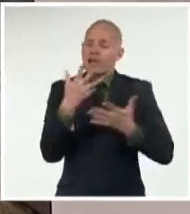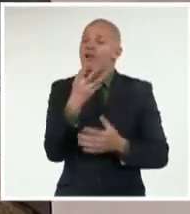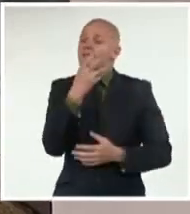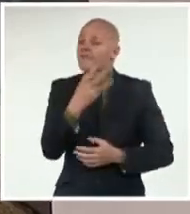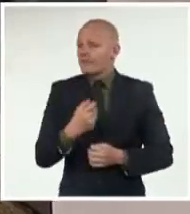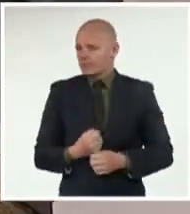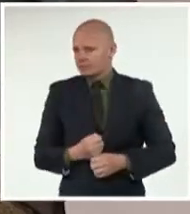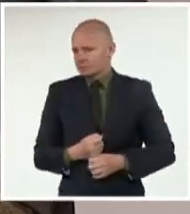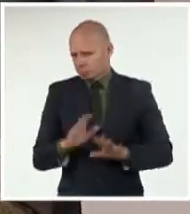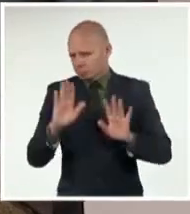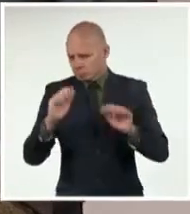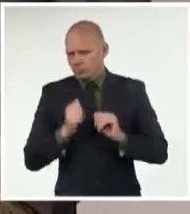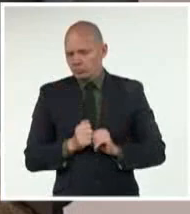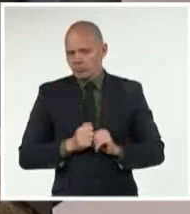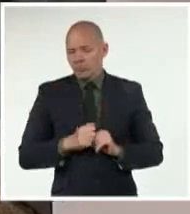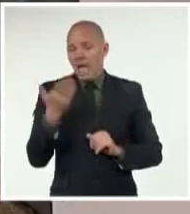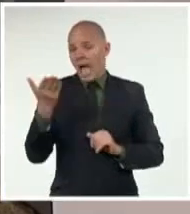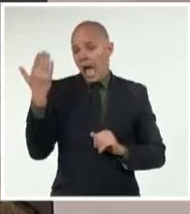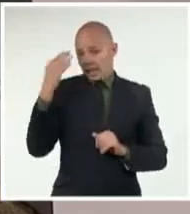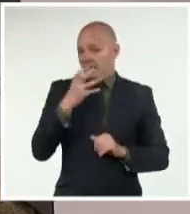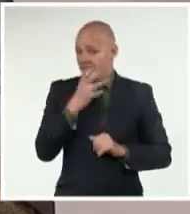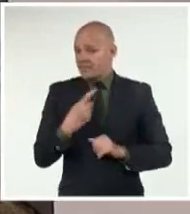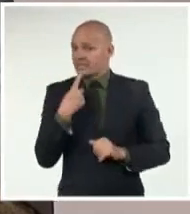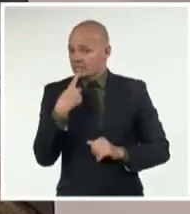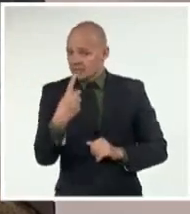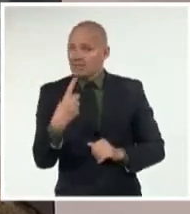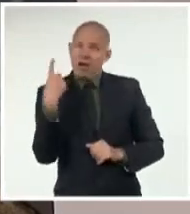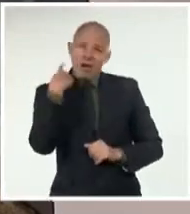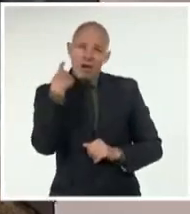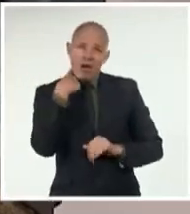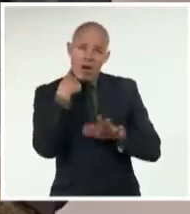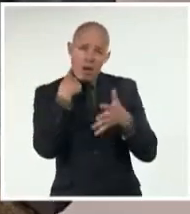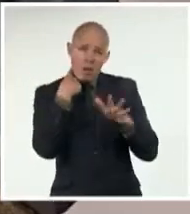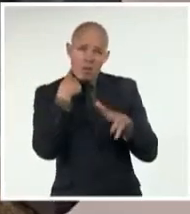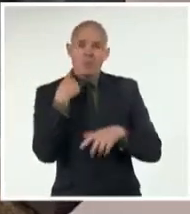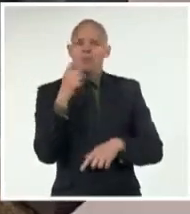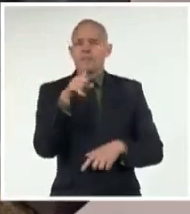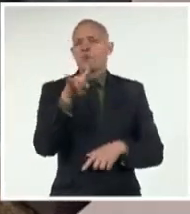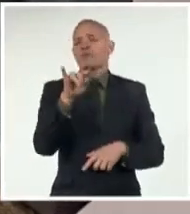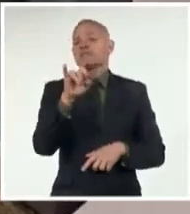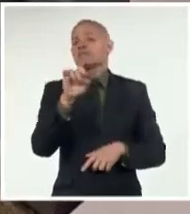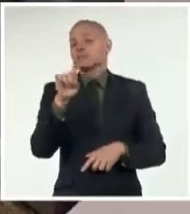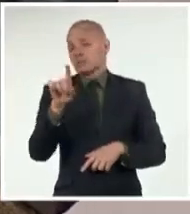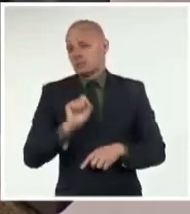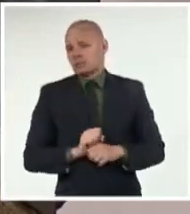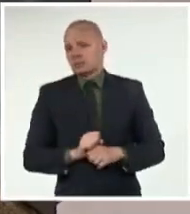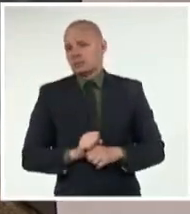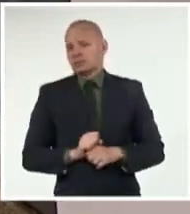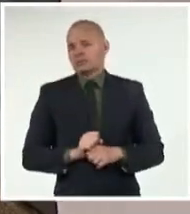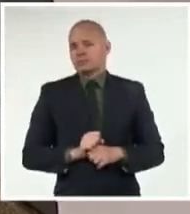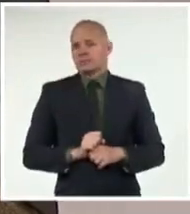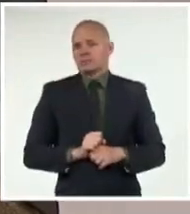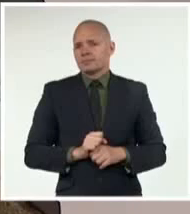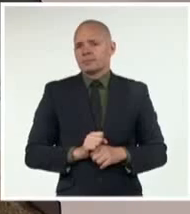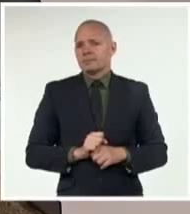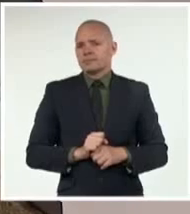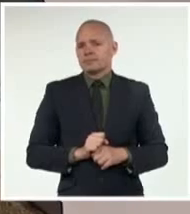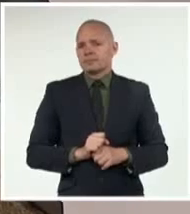una reflexión que en fecha tan temprana como 1961 nos legara, y